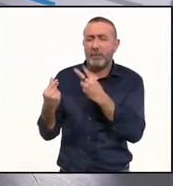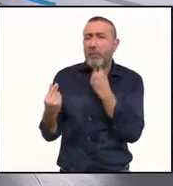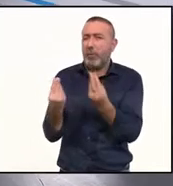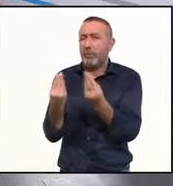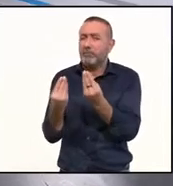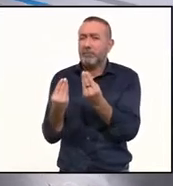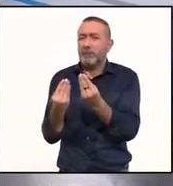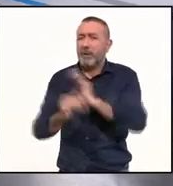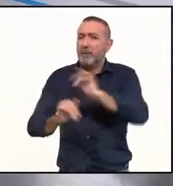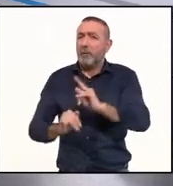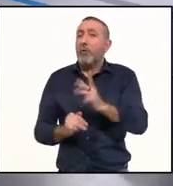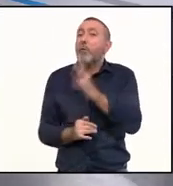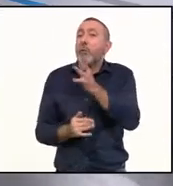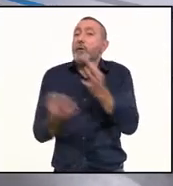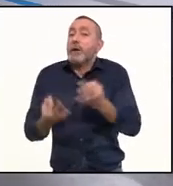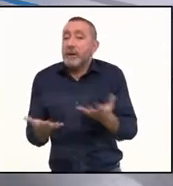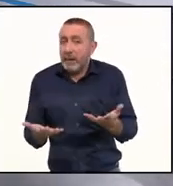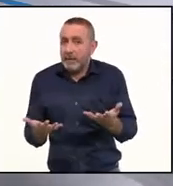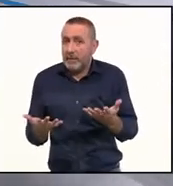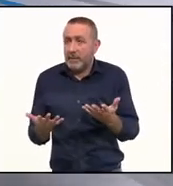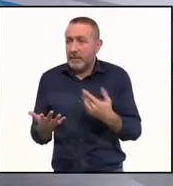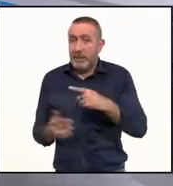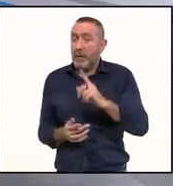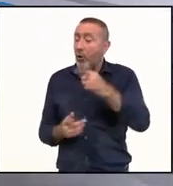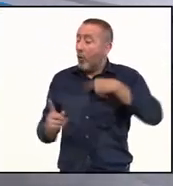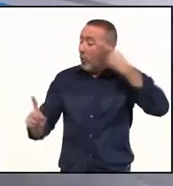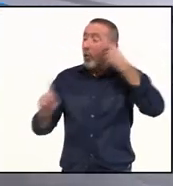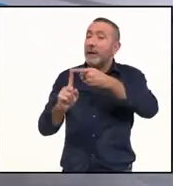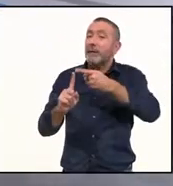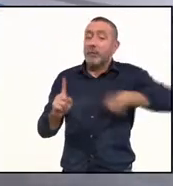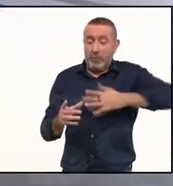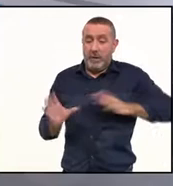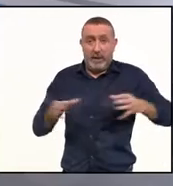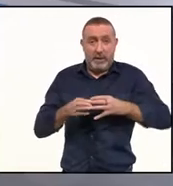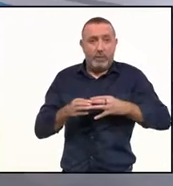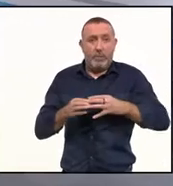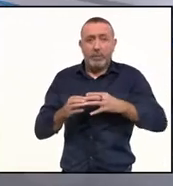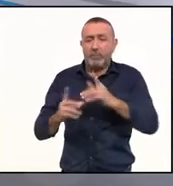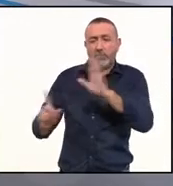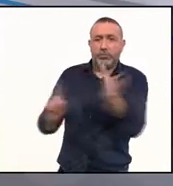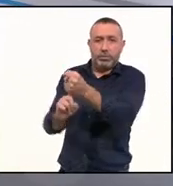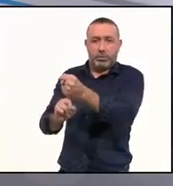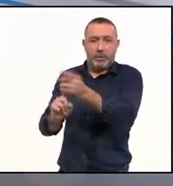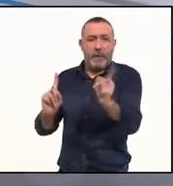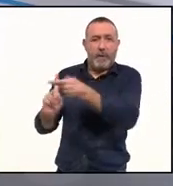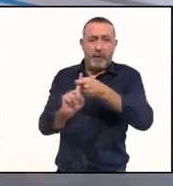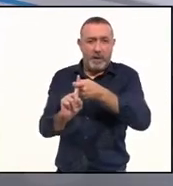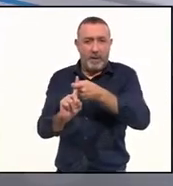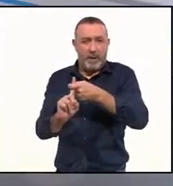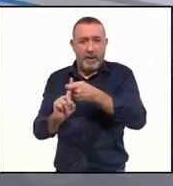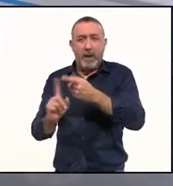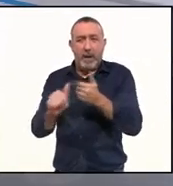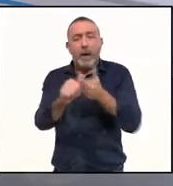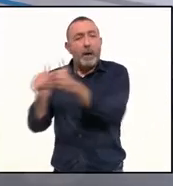cuál es el motivo claro en nuestra misión precisamente es detectar eso acompañarla detectarlos y evitar